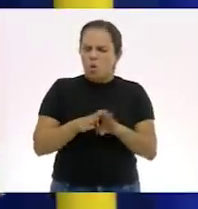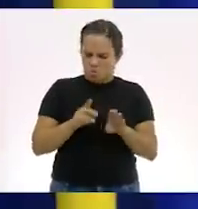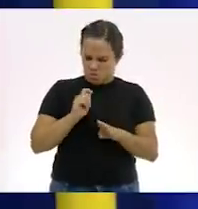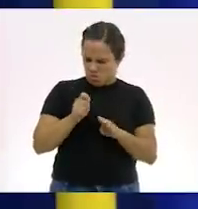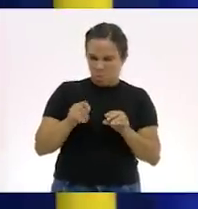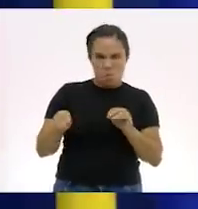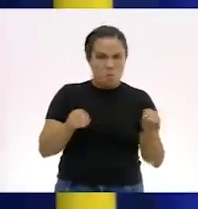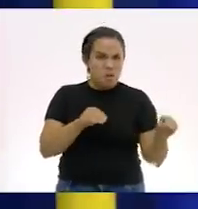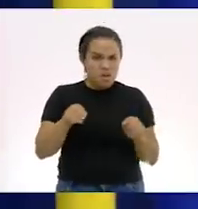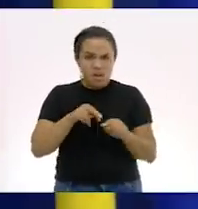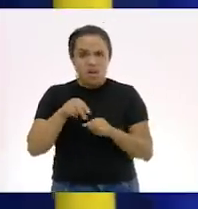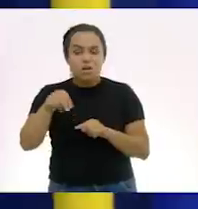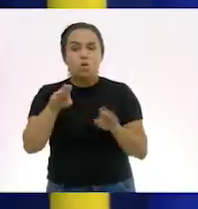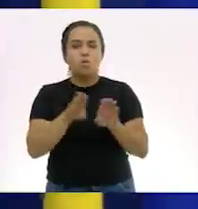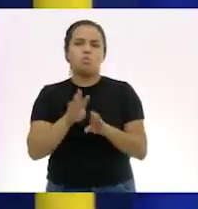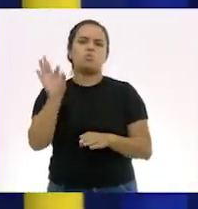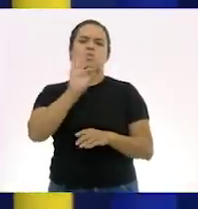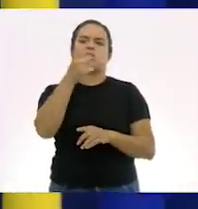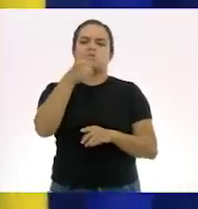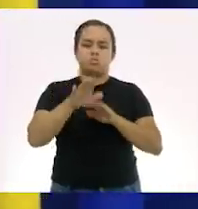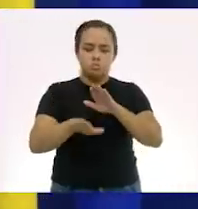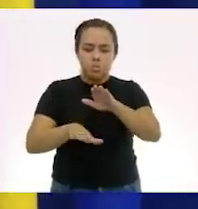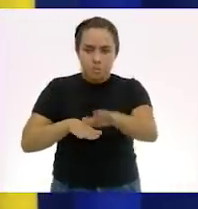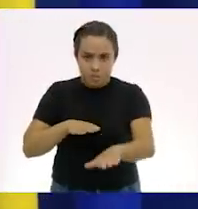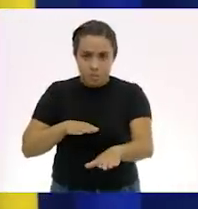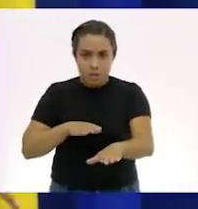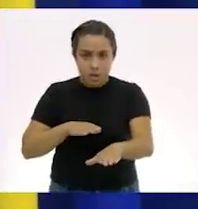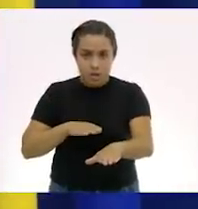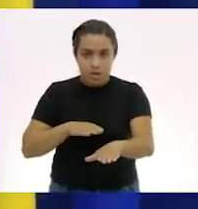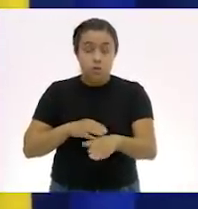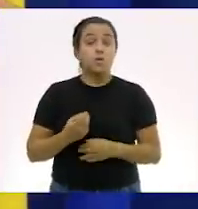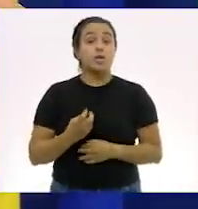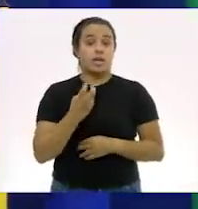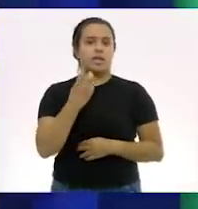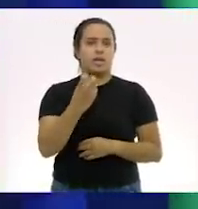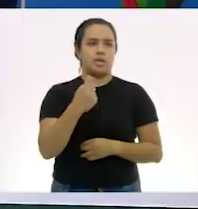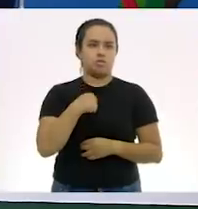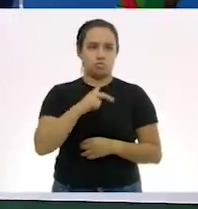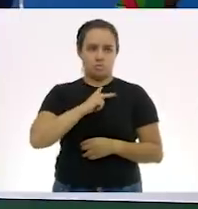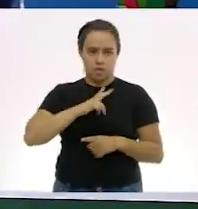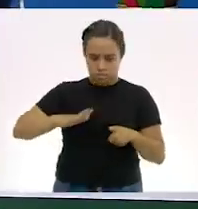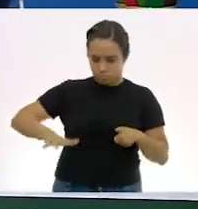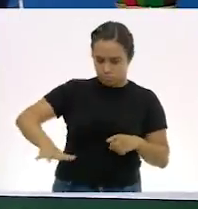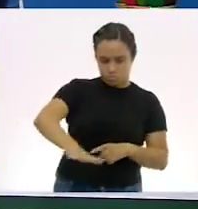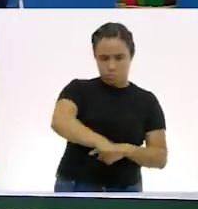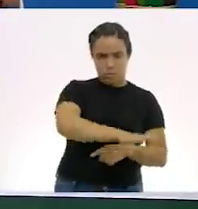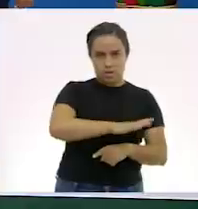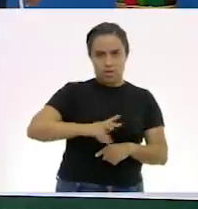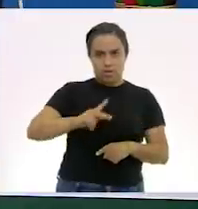diagonal derecha hacia adelante. Uh-huh. La diagonal izquierda hacia